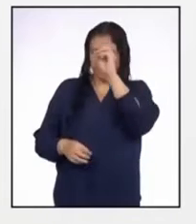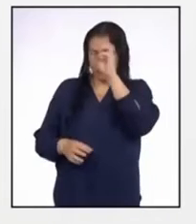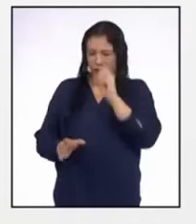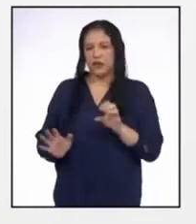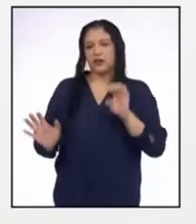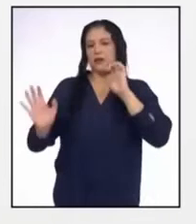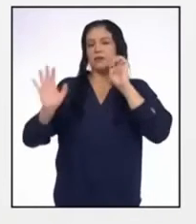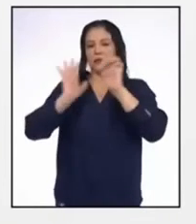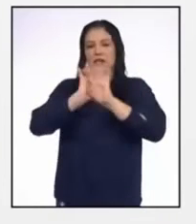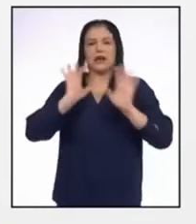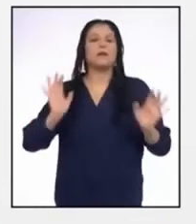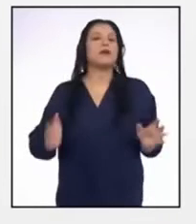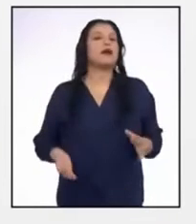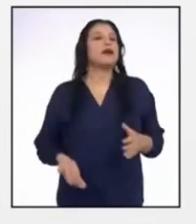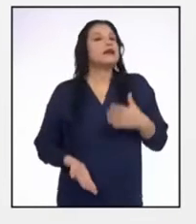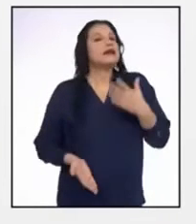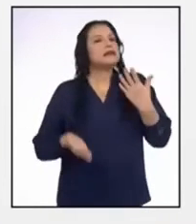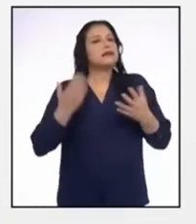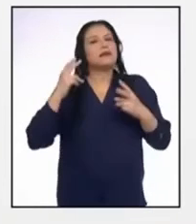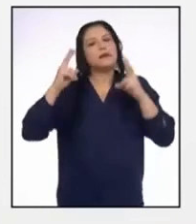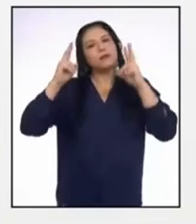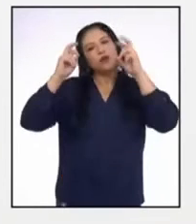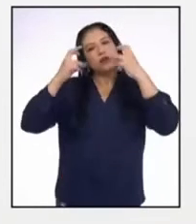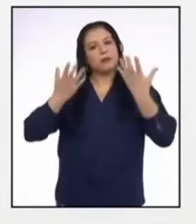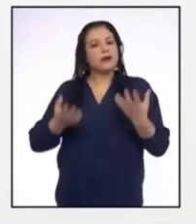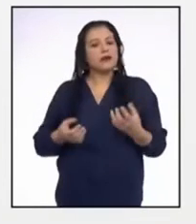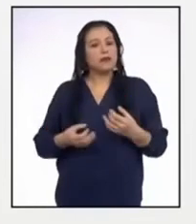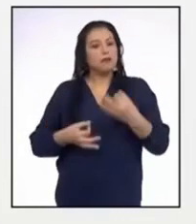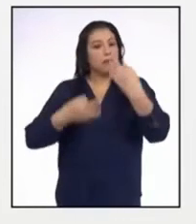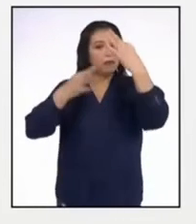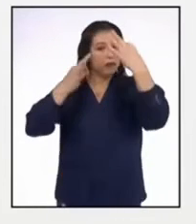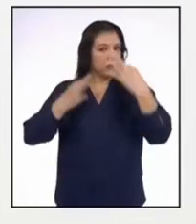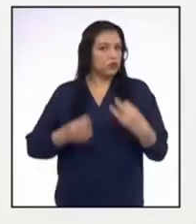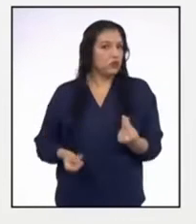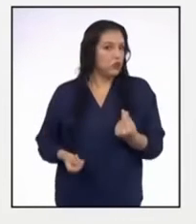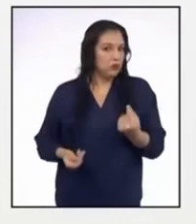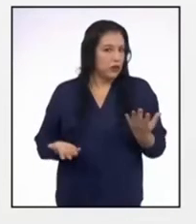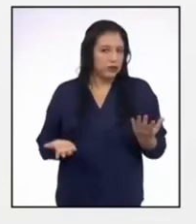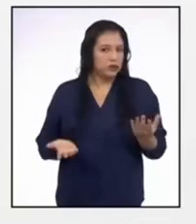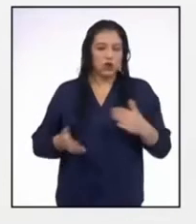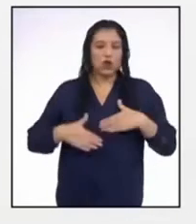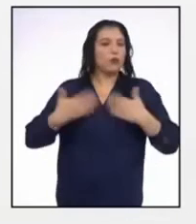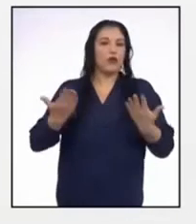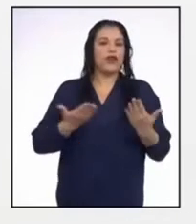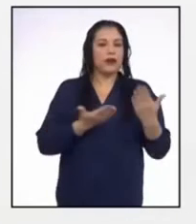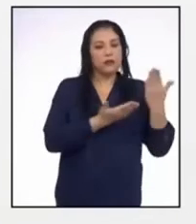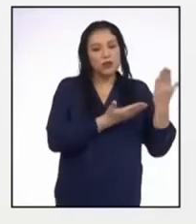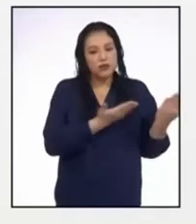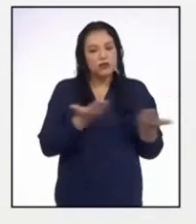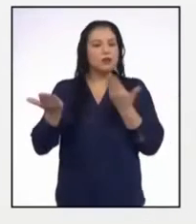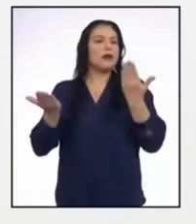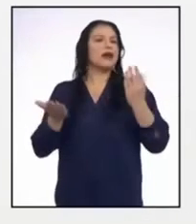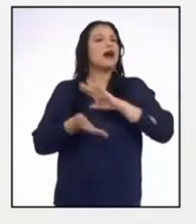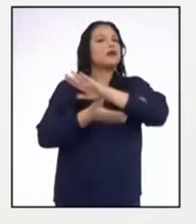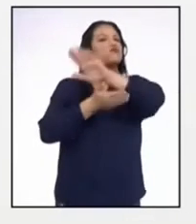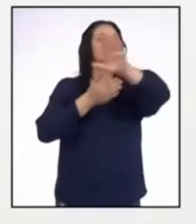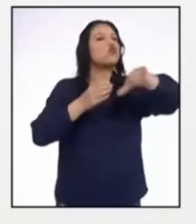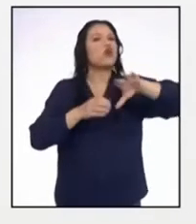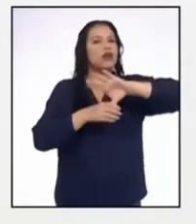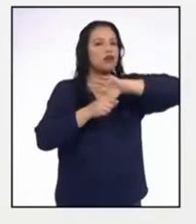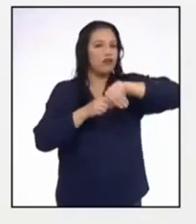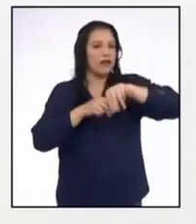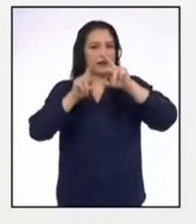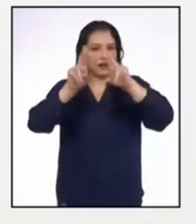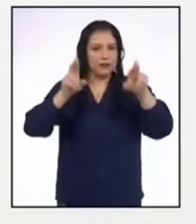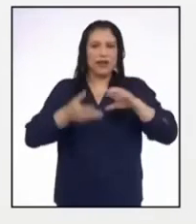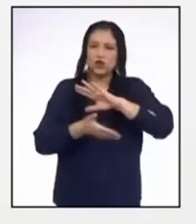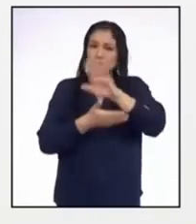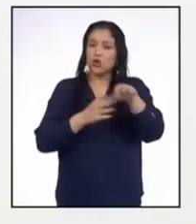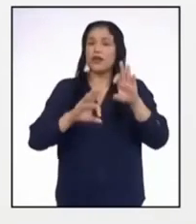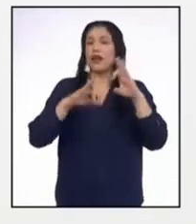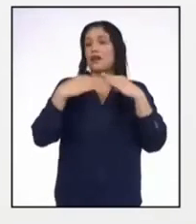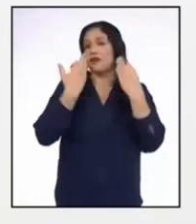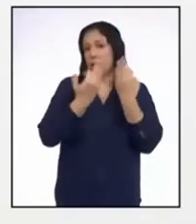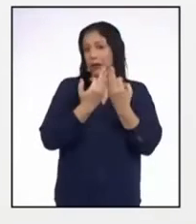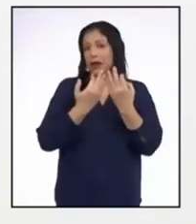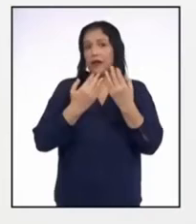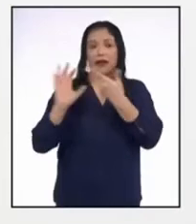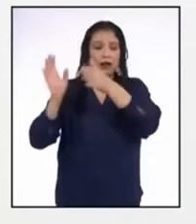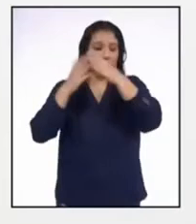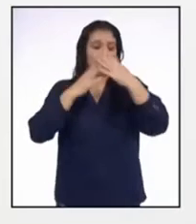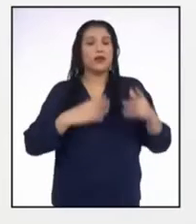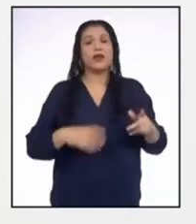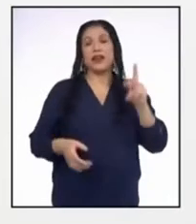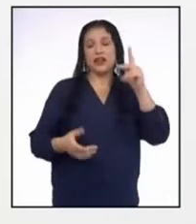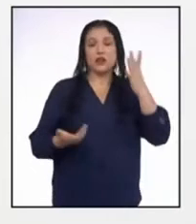Por ejemplo, si por temas de presupuesto no podríamos llevar a las ferias regionales a todas las familias de la comunidad quichua